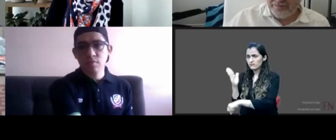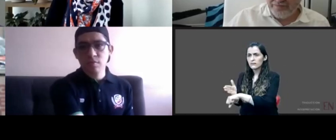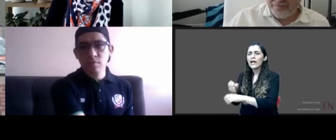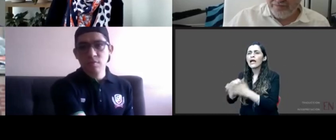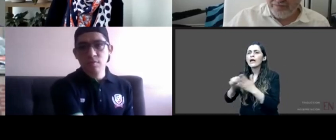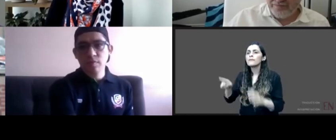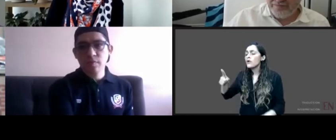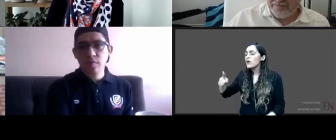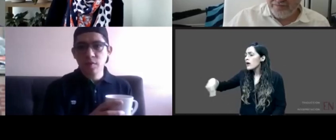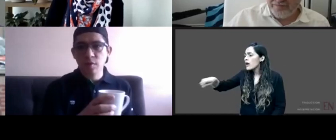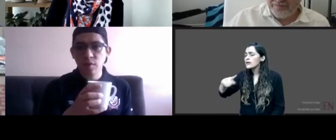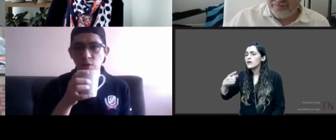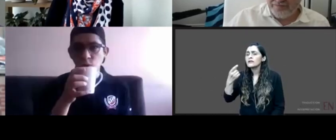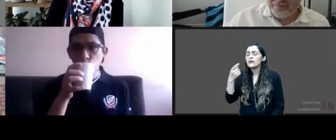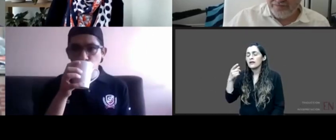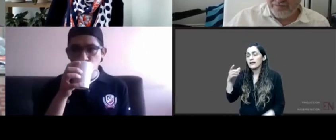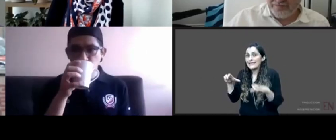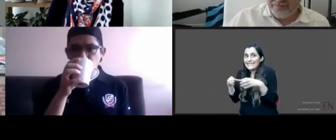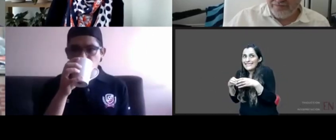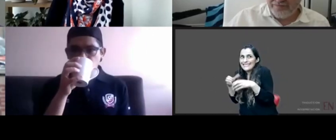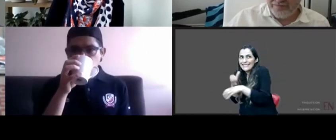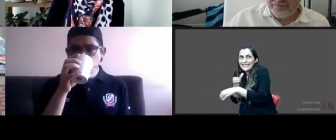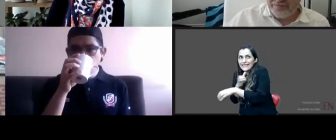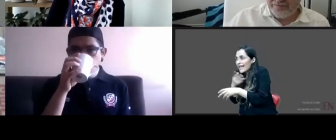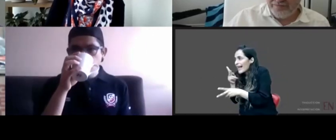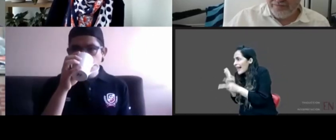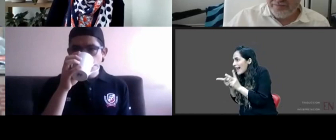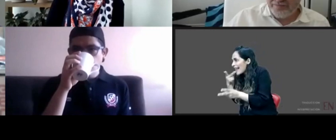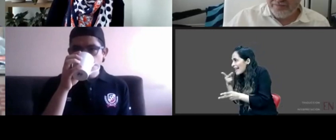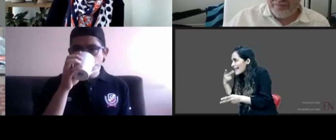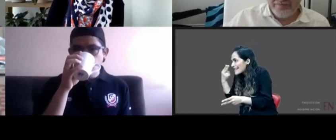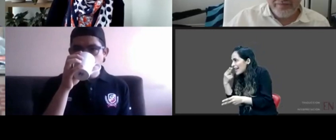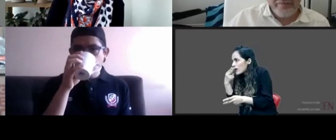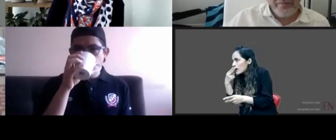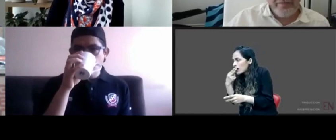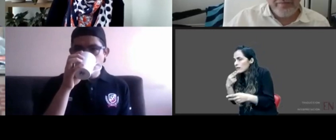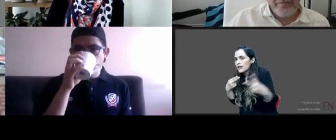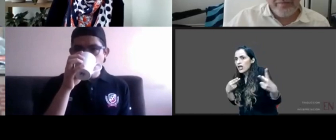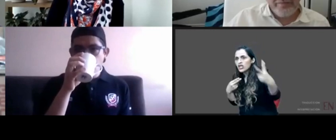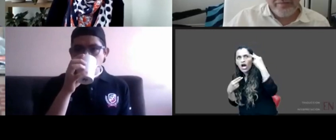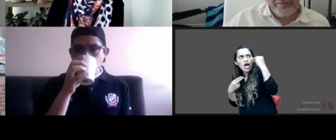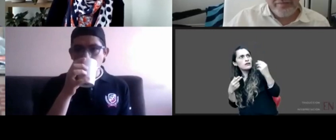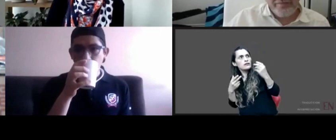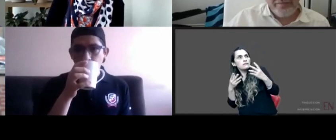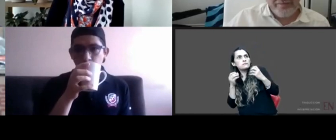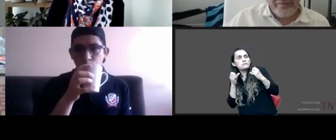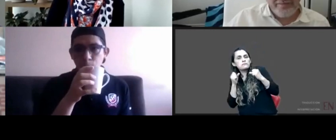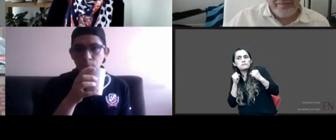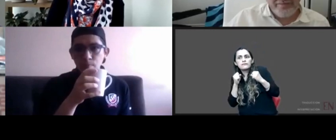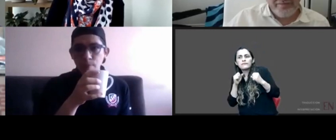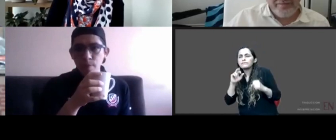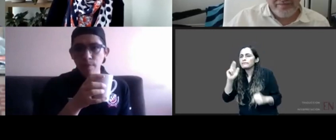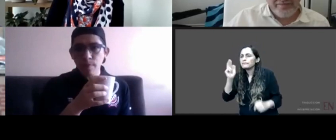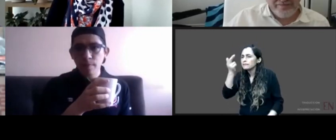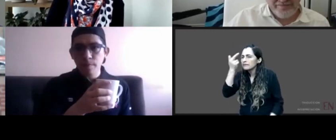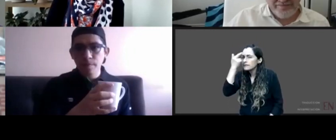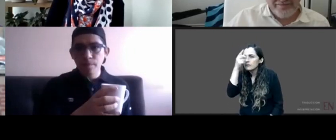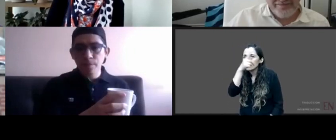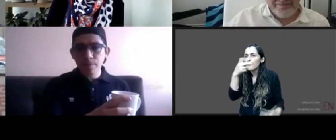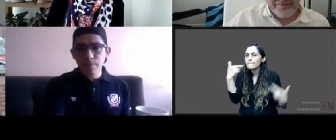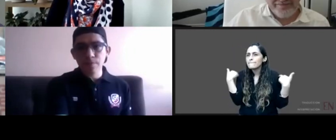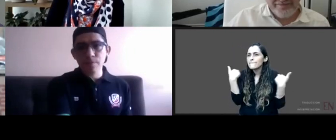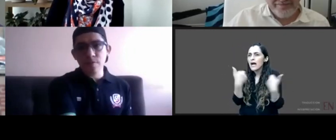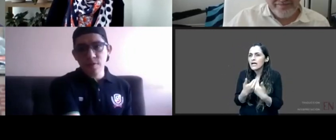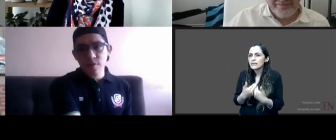materna. Recuerdo que una maestra decía, Gilberta solo sabe decir sí y no. O con la cabeza, sí,